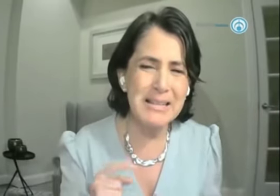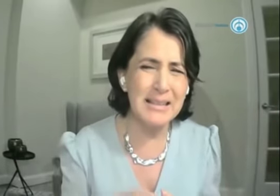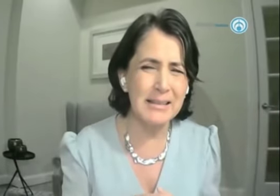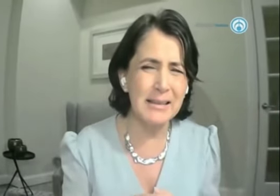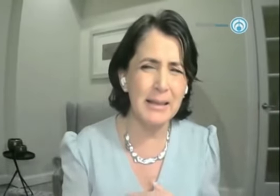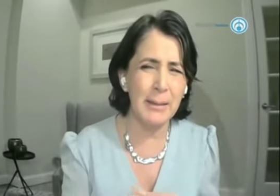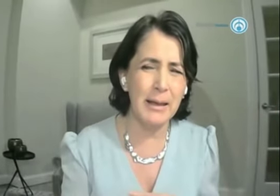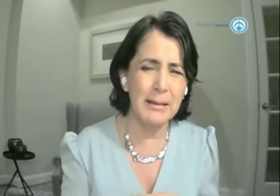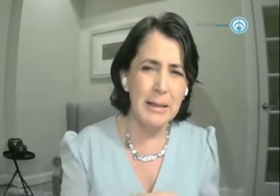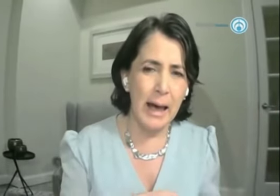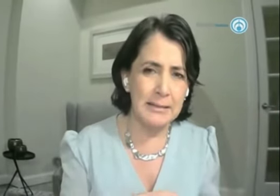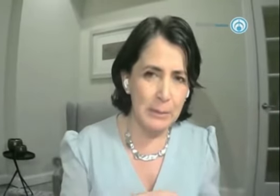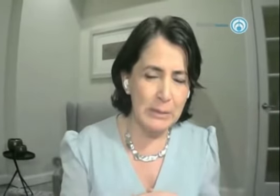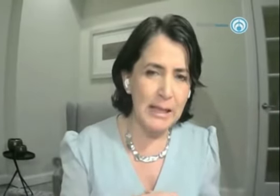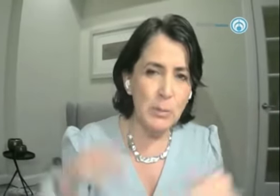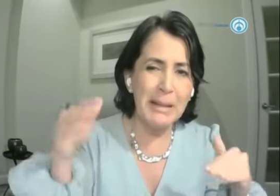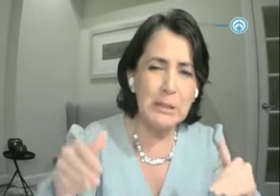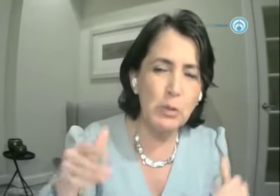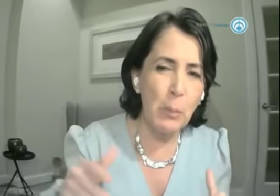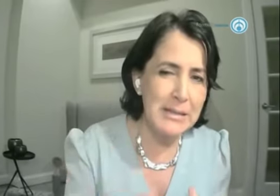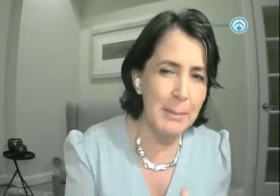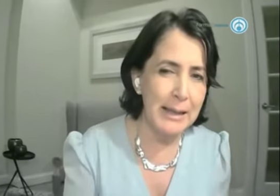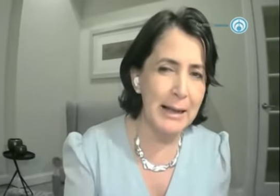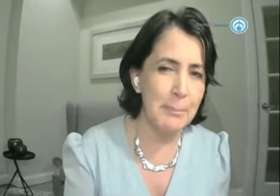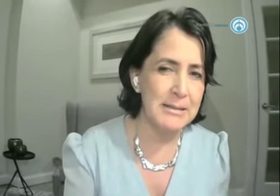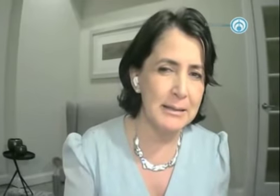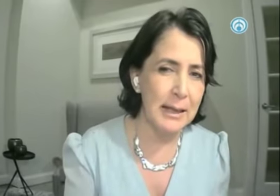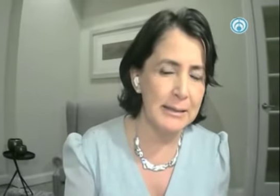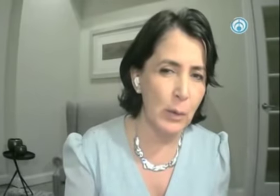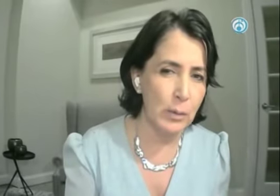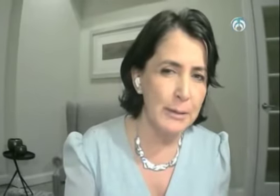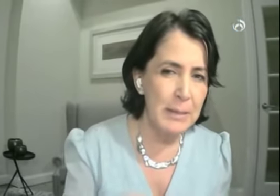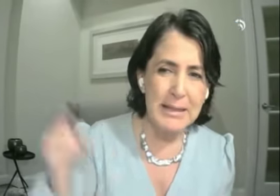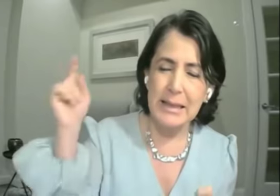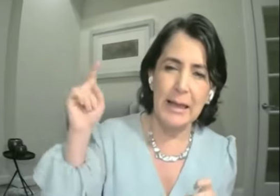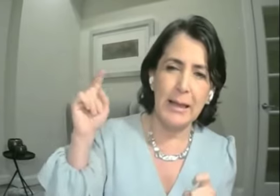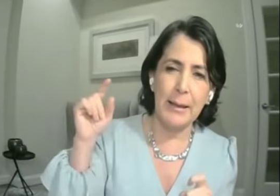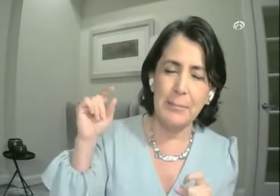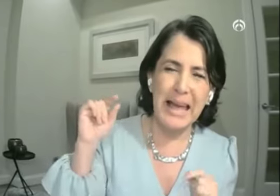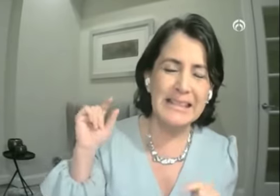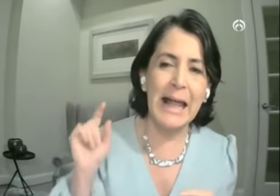ningún presidente se había atrevido a tanto. Tú te puedes imaginar al presidente Calderón